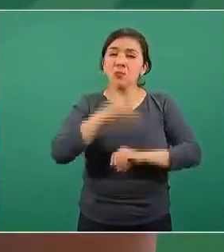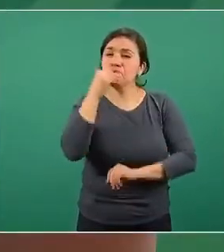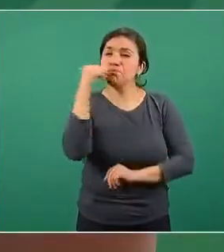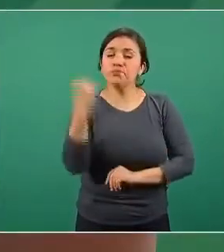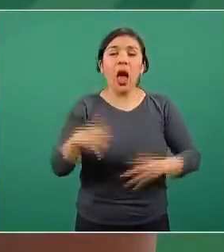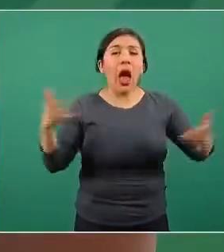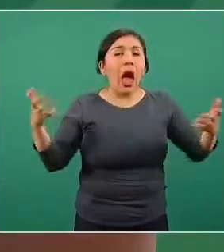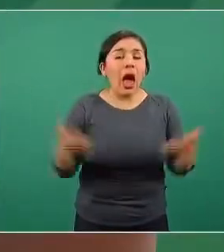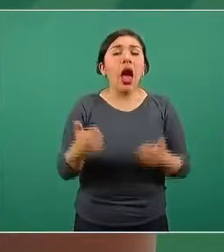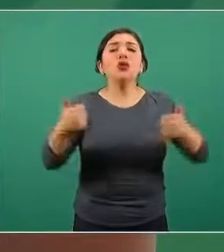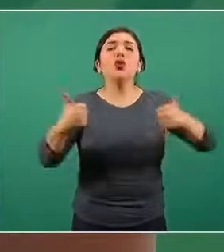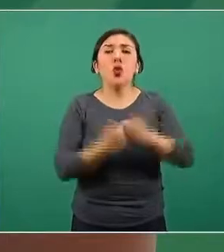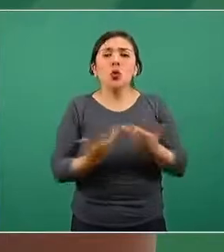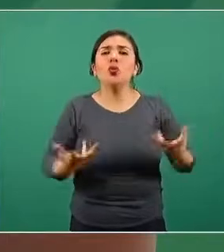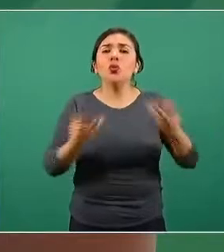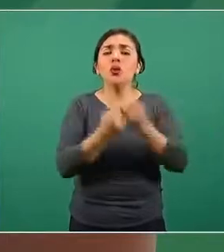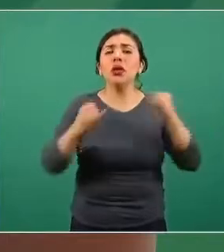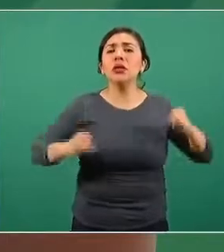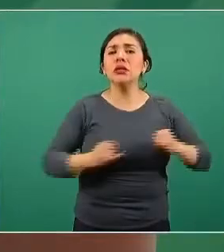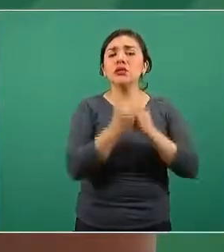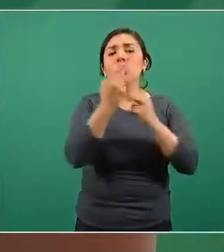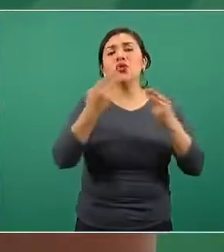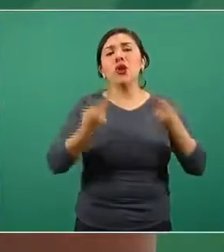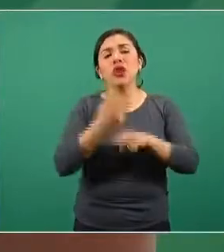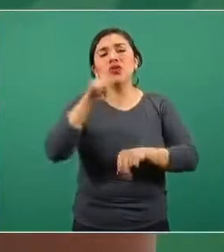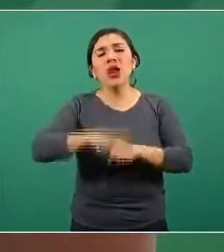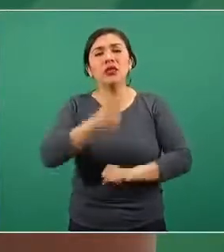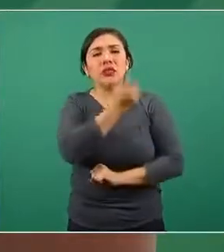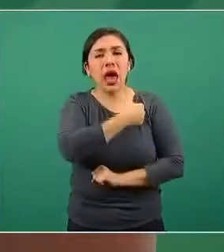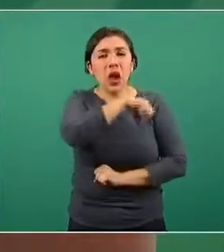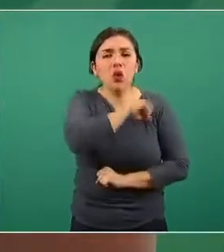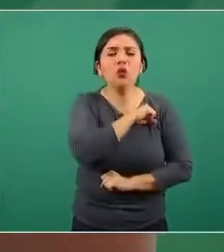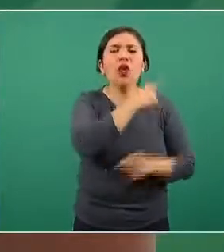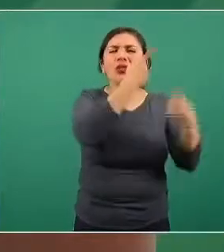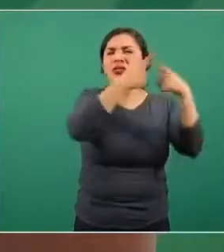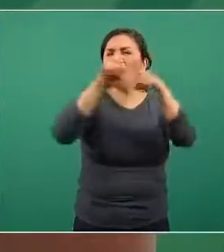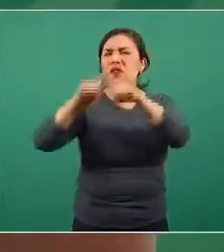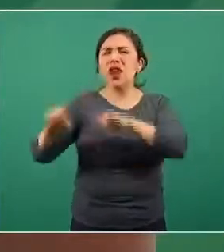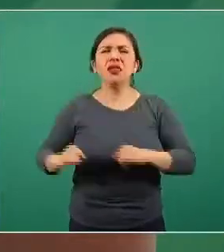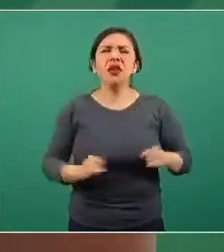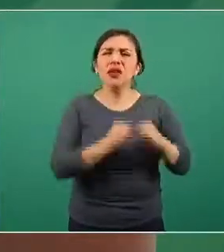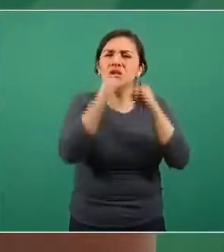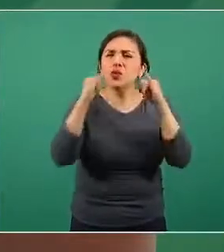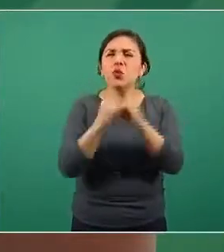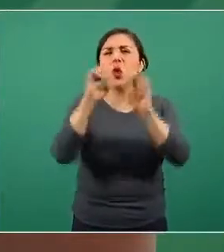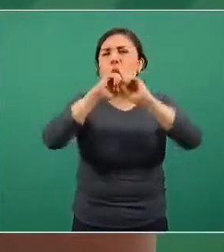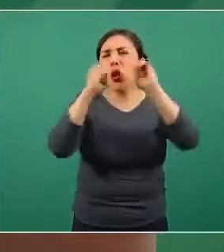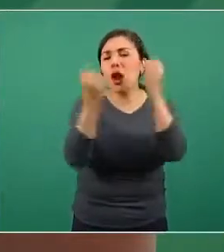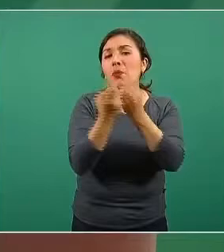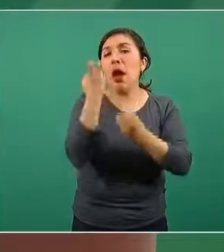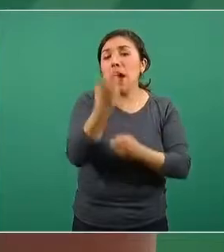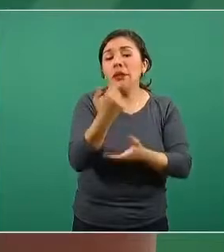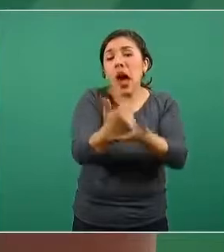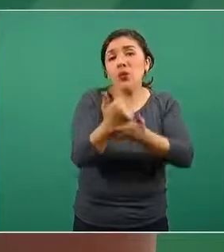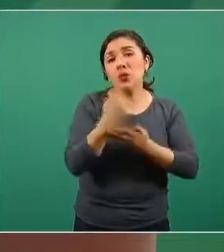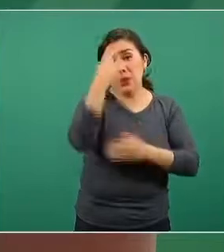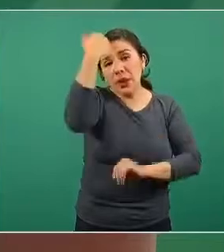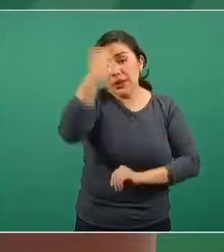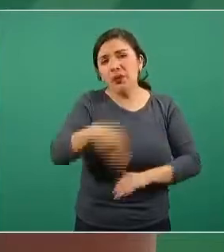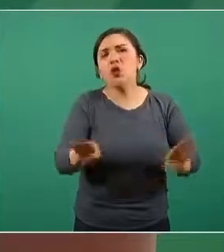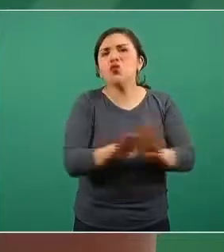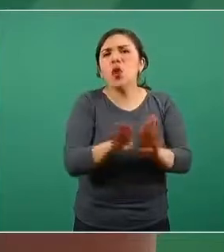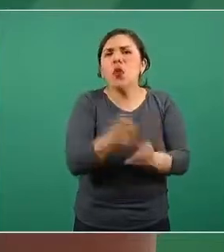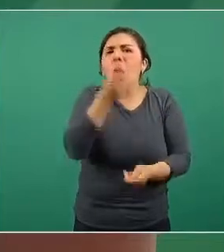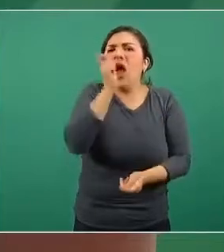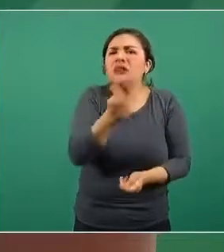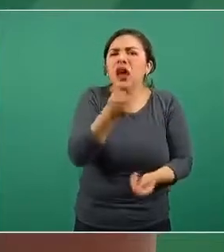realiza a través del Instituto Nacional de Salud Pública y diferentes organismos que nos permiten saber cómo estamos en